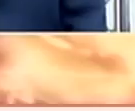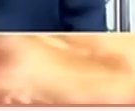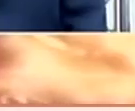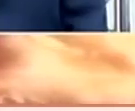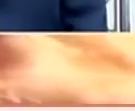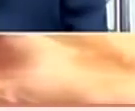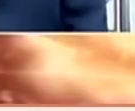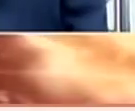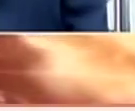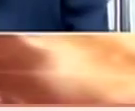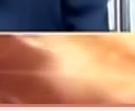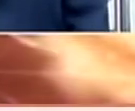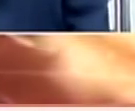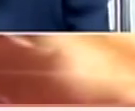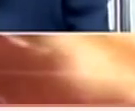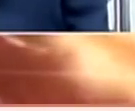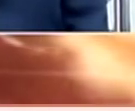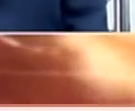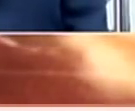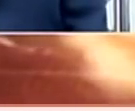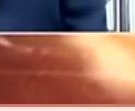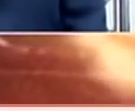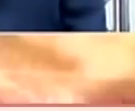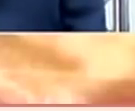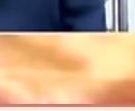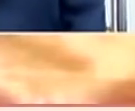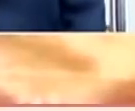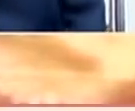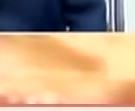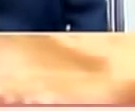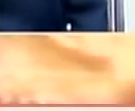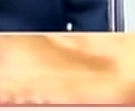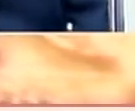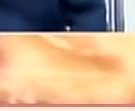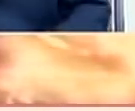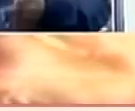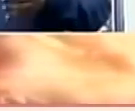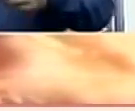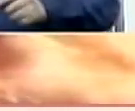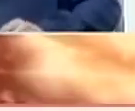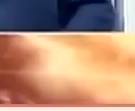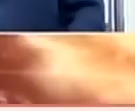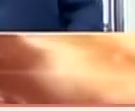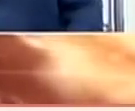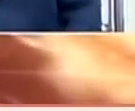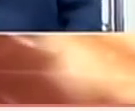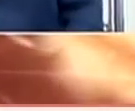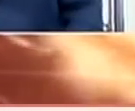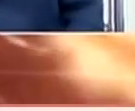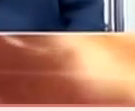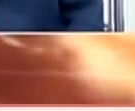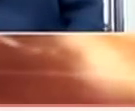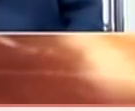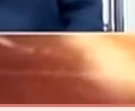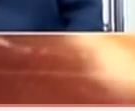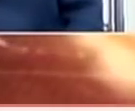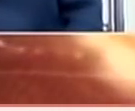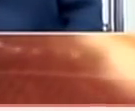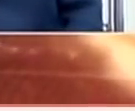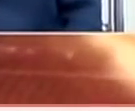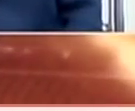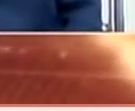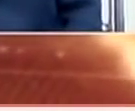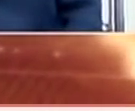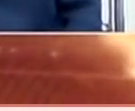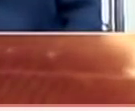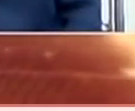tan noticioso y ahí también se dijeron muchas mentiras sobre lo ocurrido en aquella jornada. El pueblo realiza una vigilia y Andreína nos cuenta. Adelante,